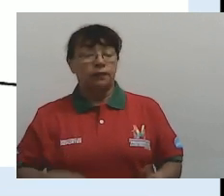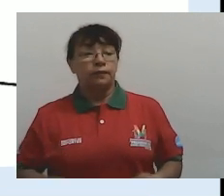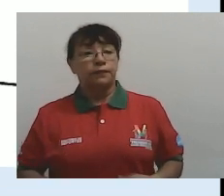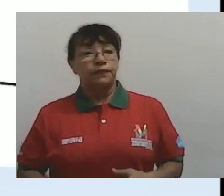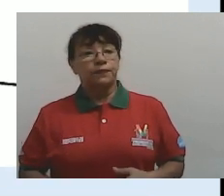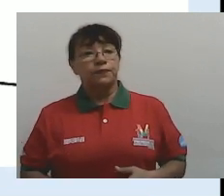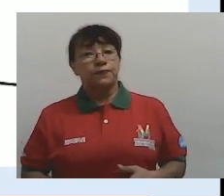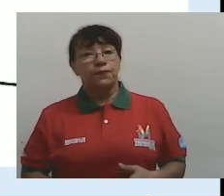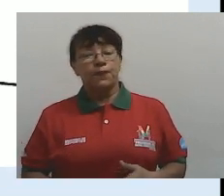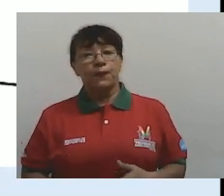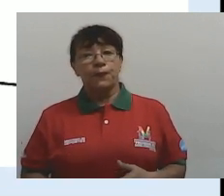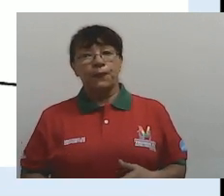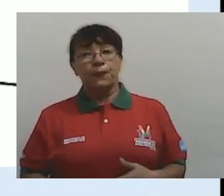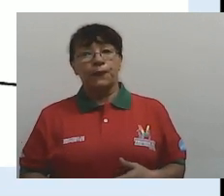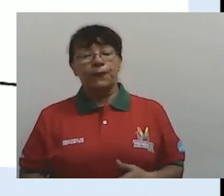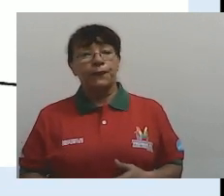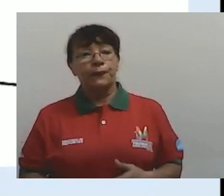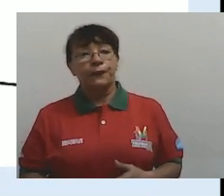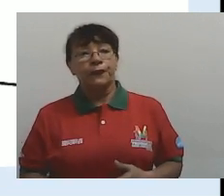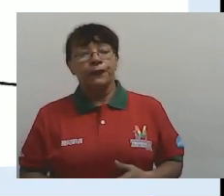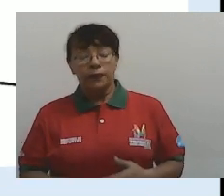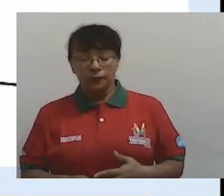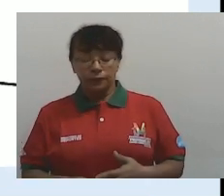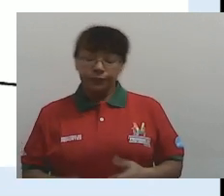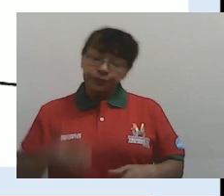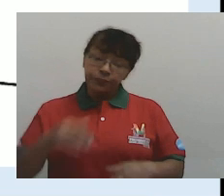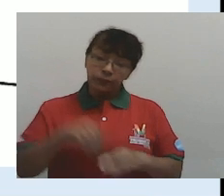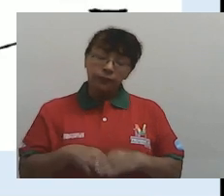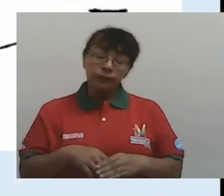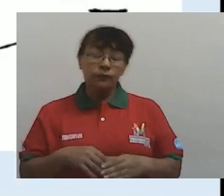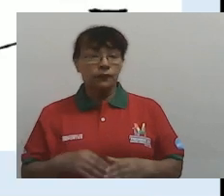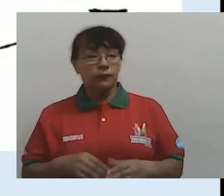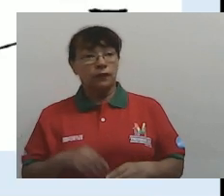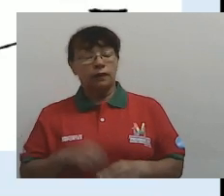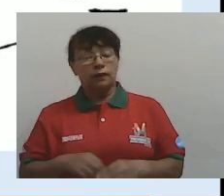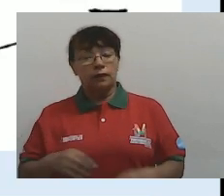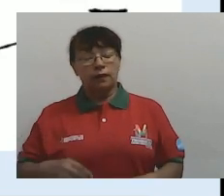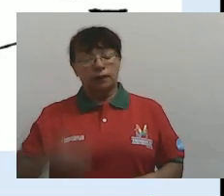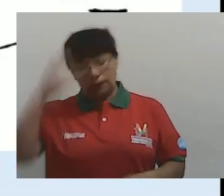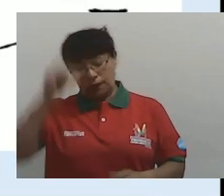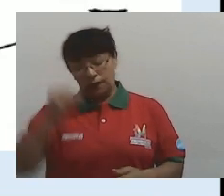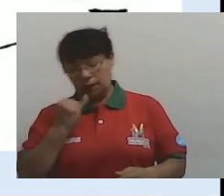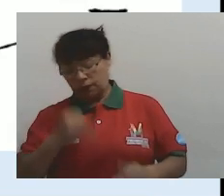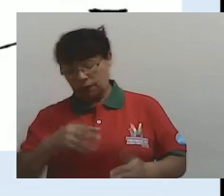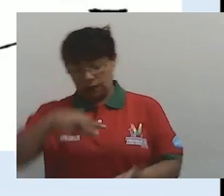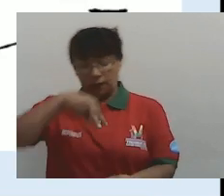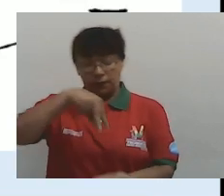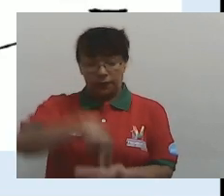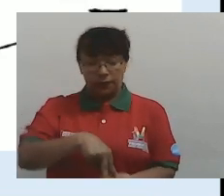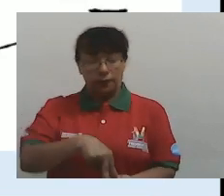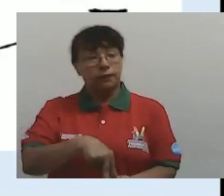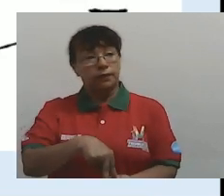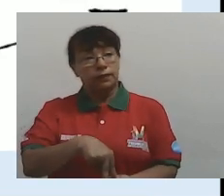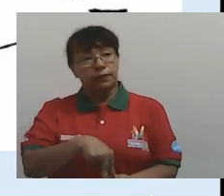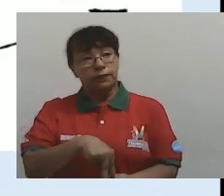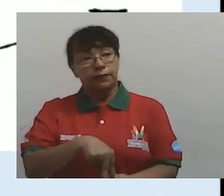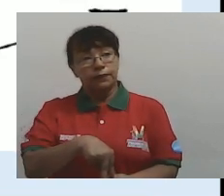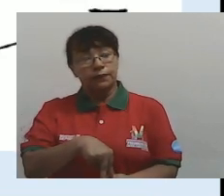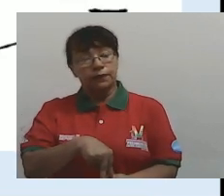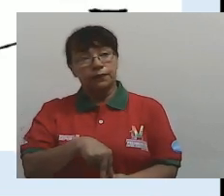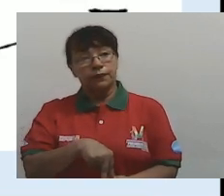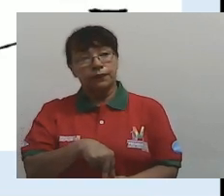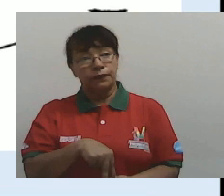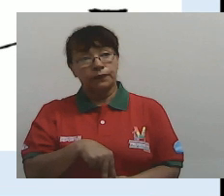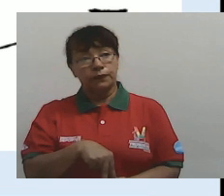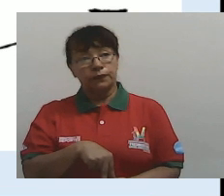¿está? En el lanzamiento rotacional, el niño se va a parar en el punto de, que